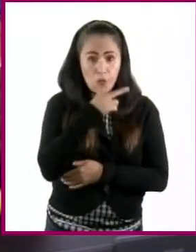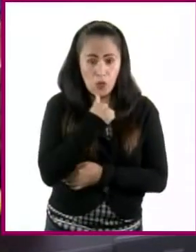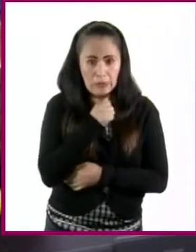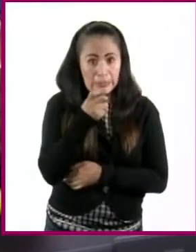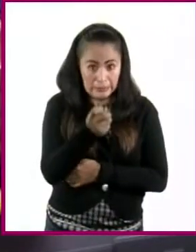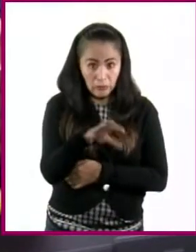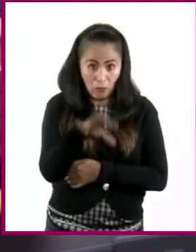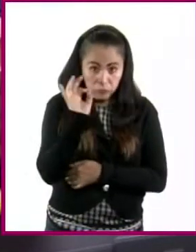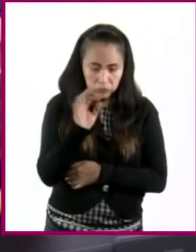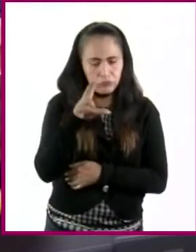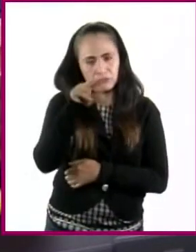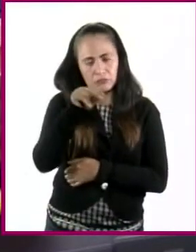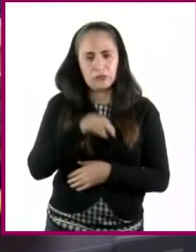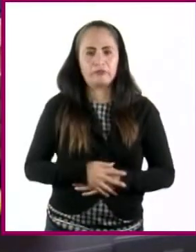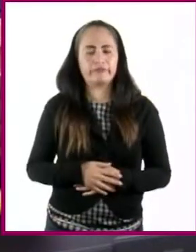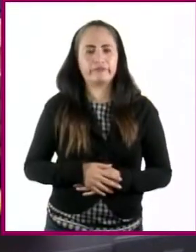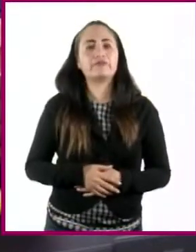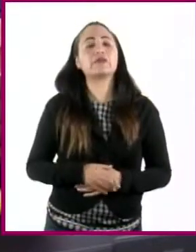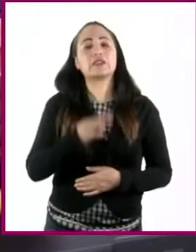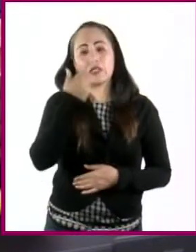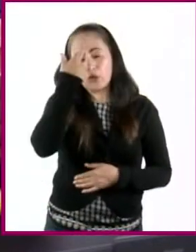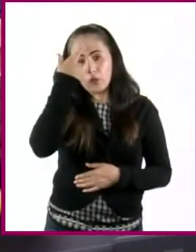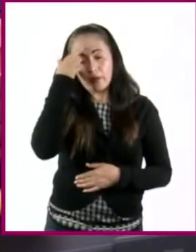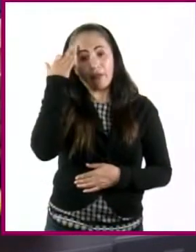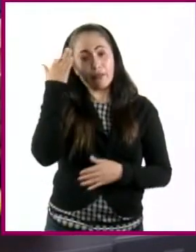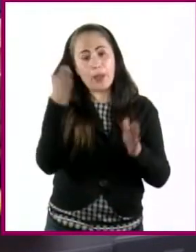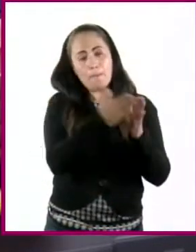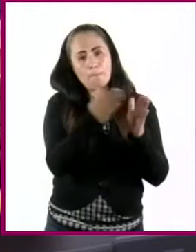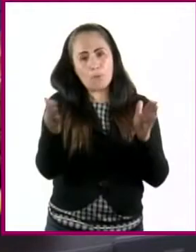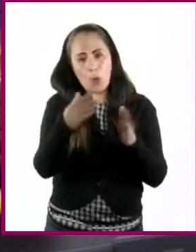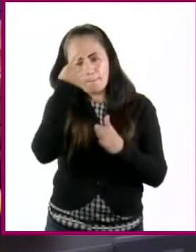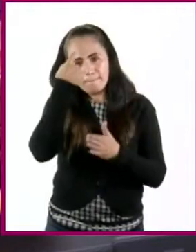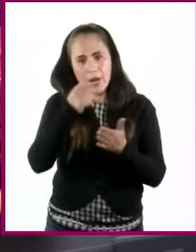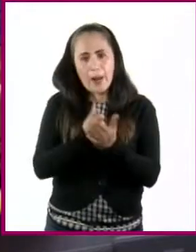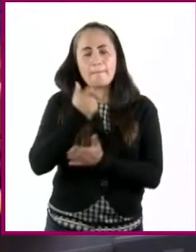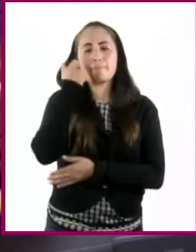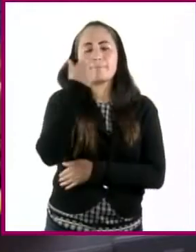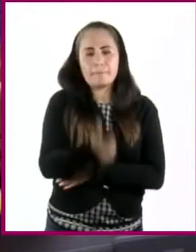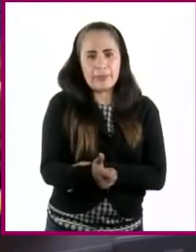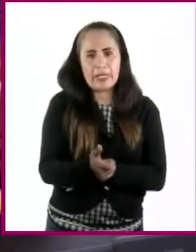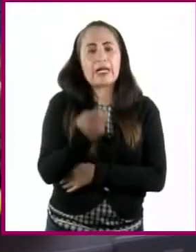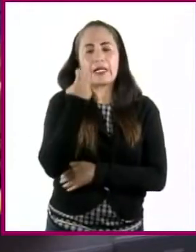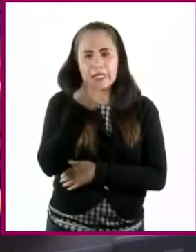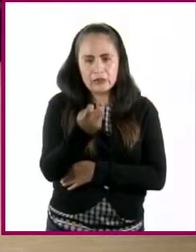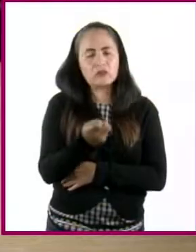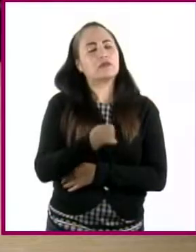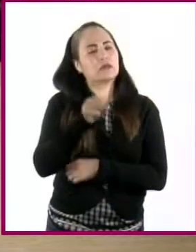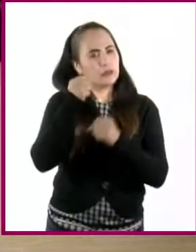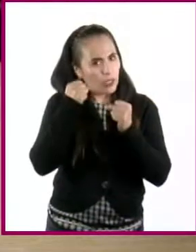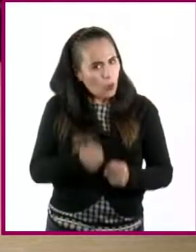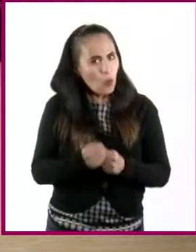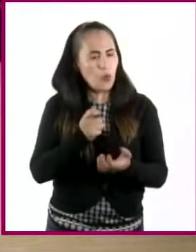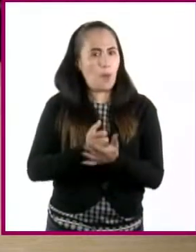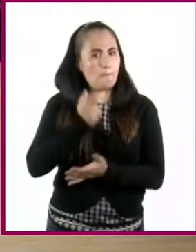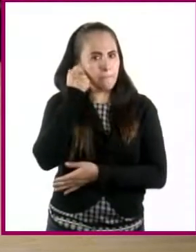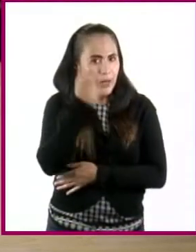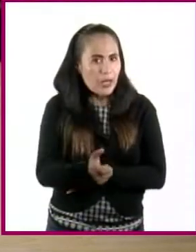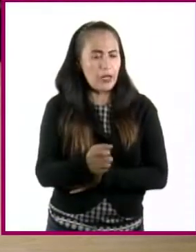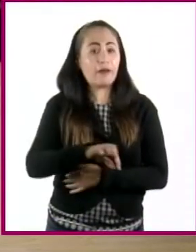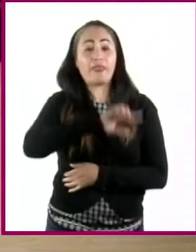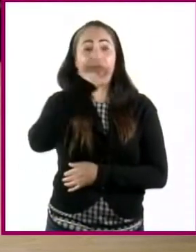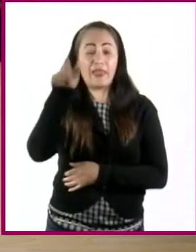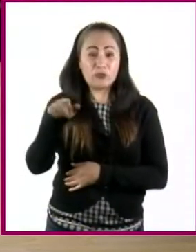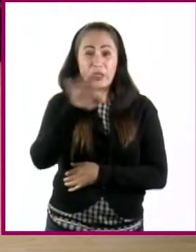sabes lo que dijo Hipatia. El plazo de crédito lo debemos escoger de manera que podamos pagarlo. Y es que no quieres que te empiecen a